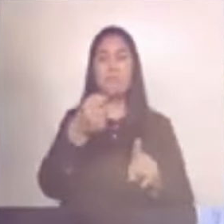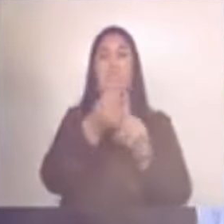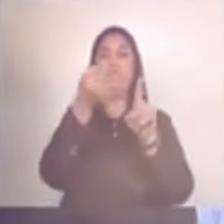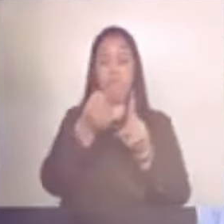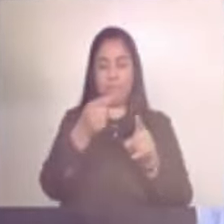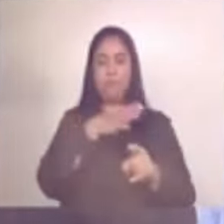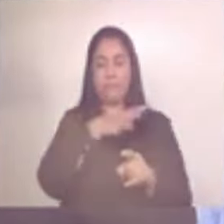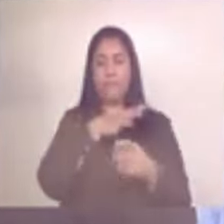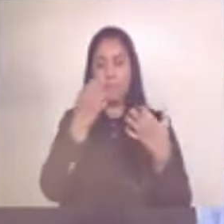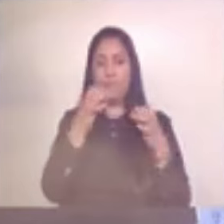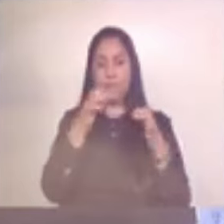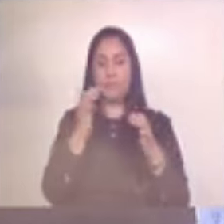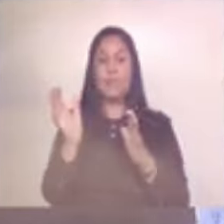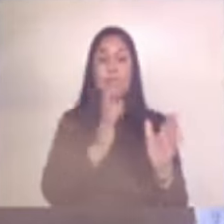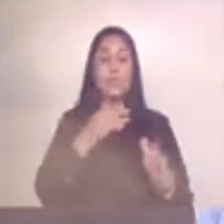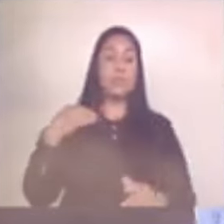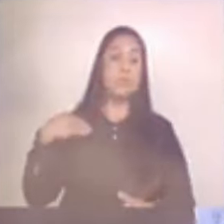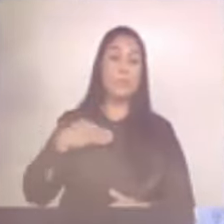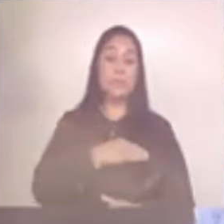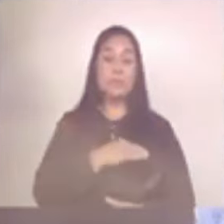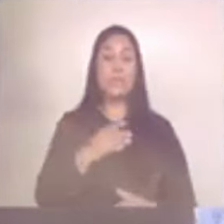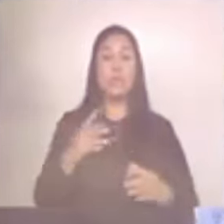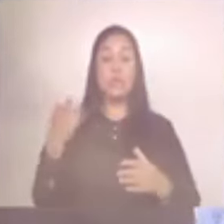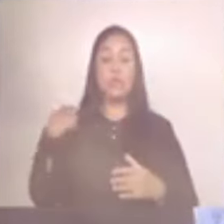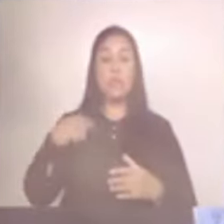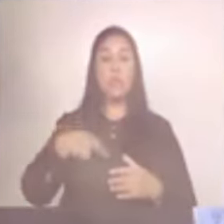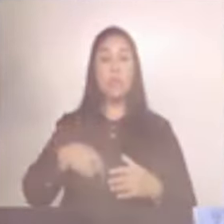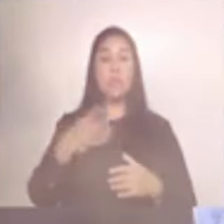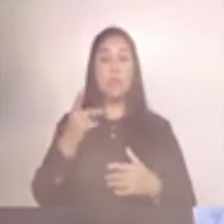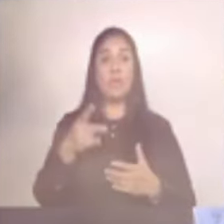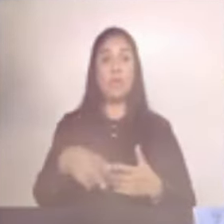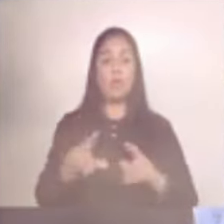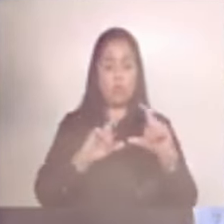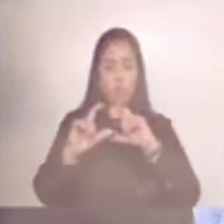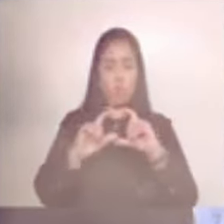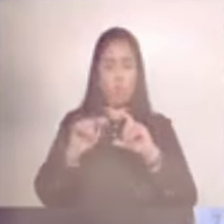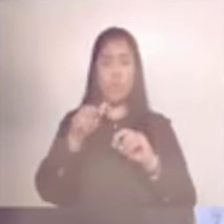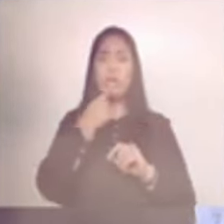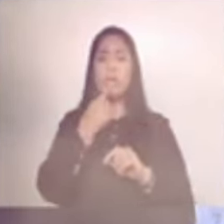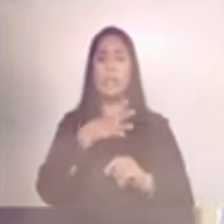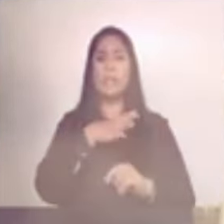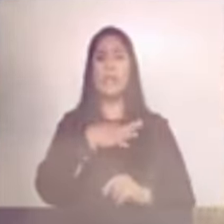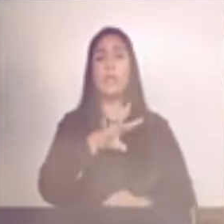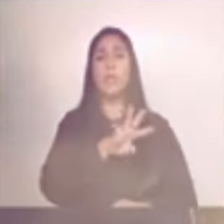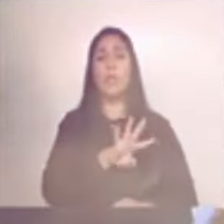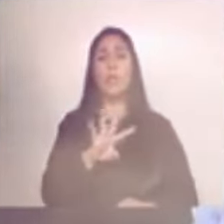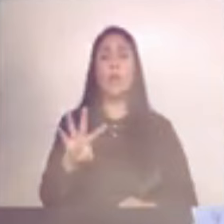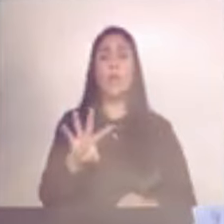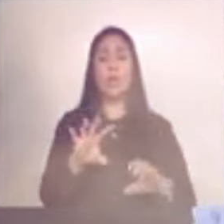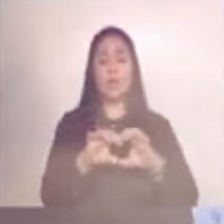El Ministerio de Infraestructura tiene en este momento 44